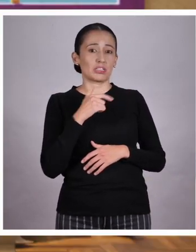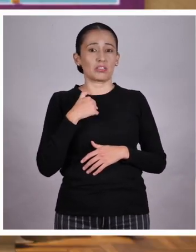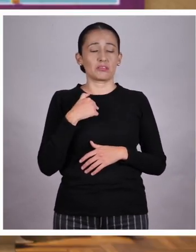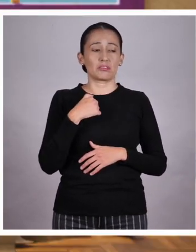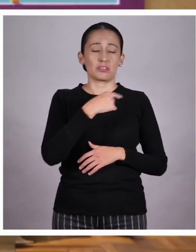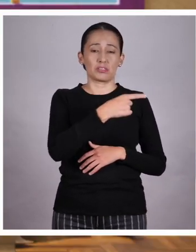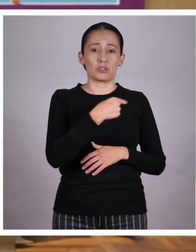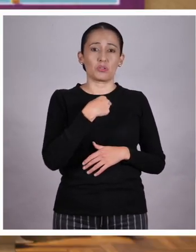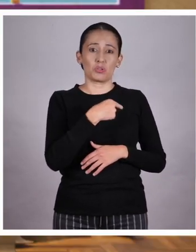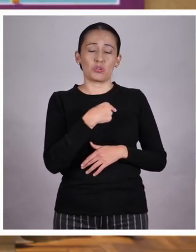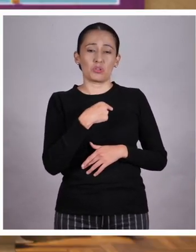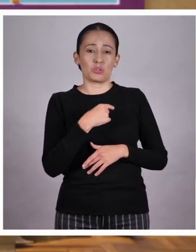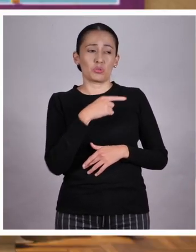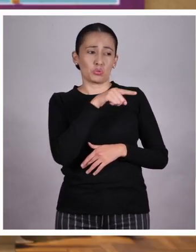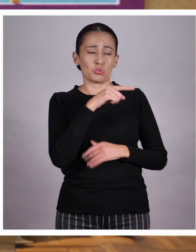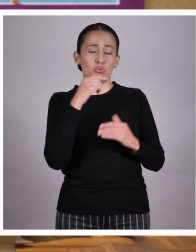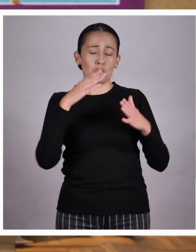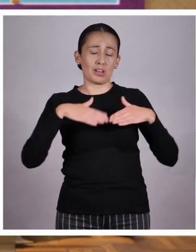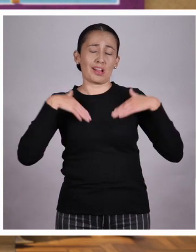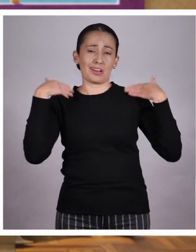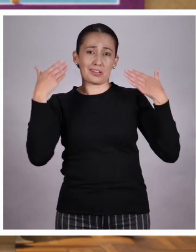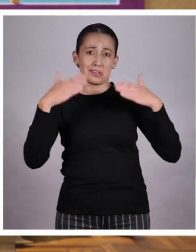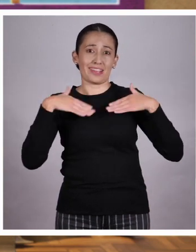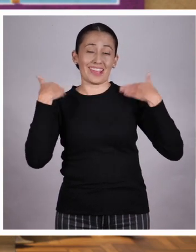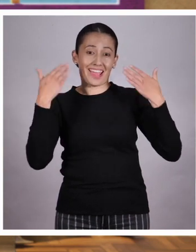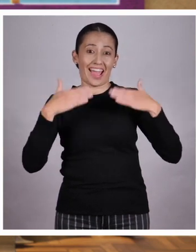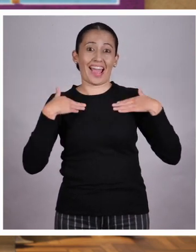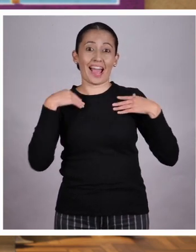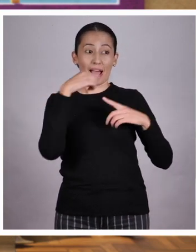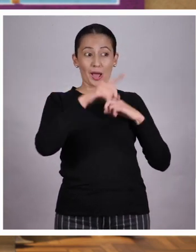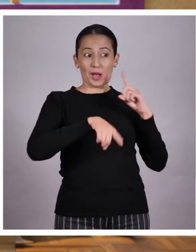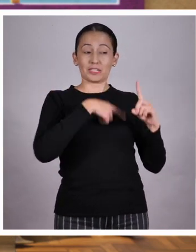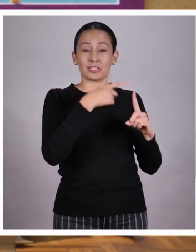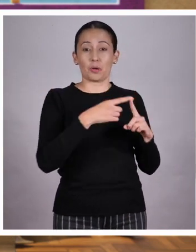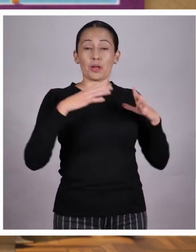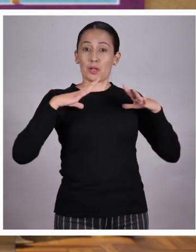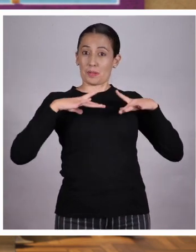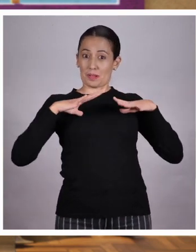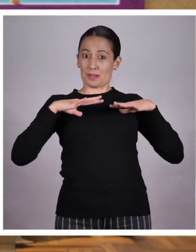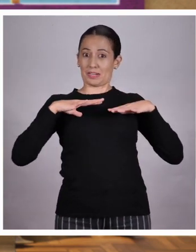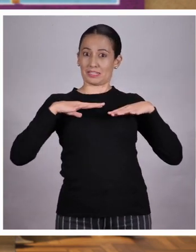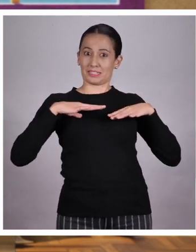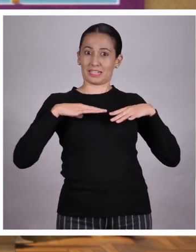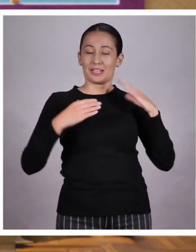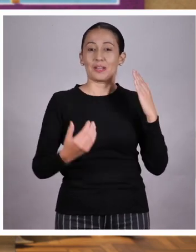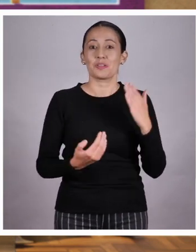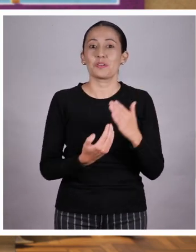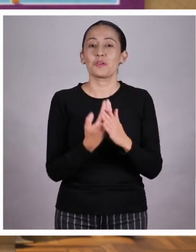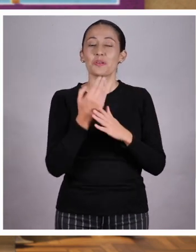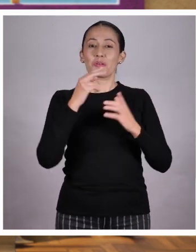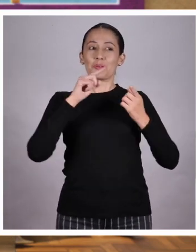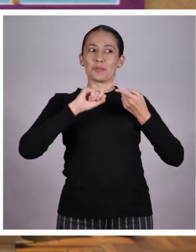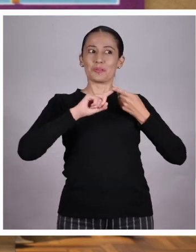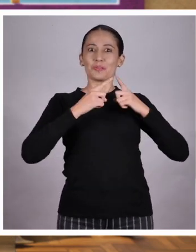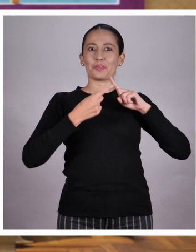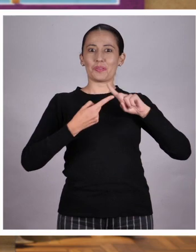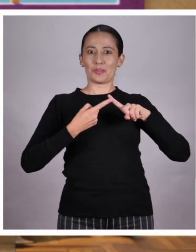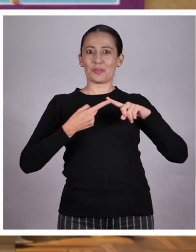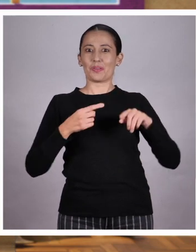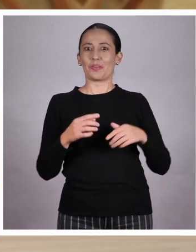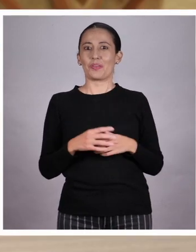¿Ves? Tú eres la alegría de esta casa. Pero hasta que regreses de vacaciones, tengo una nueva amiga que me visita todos los